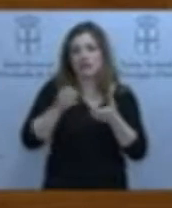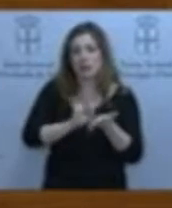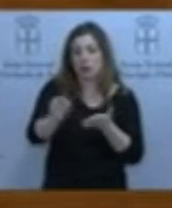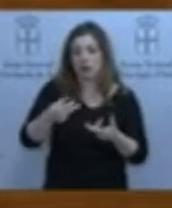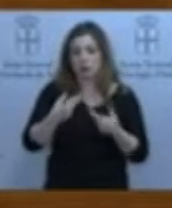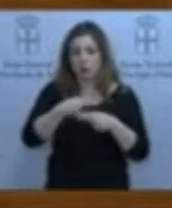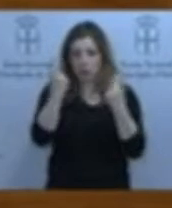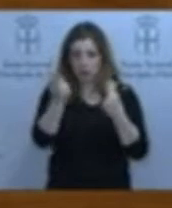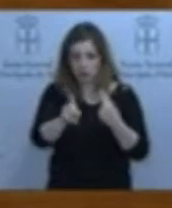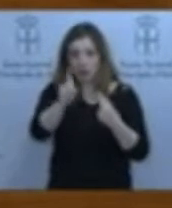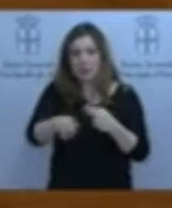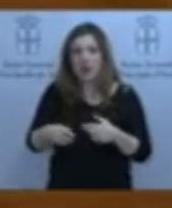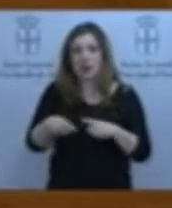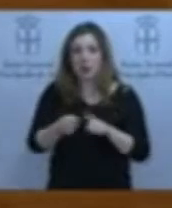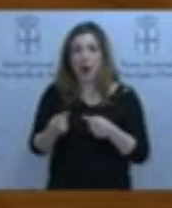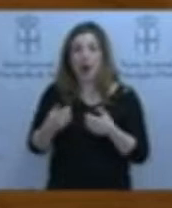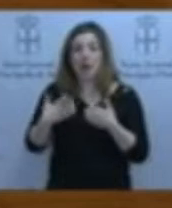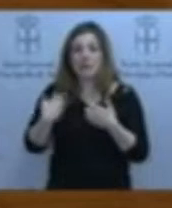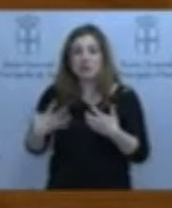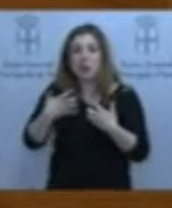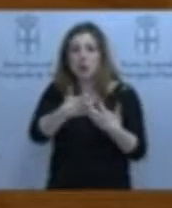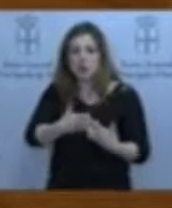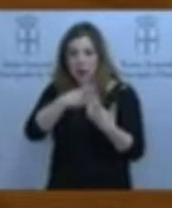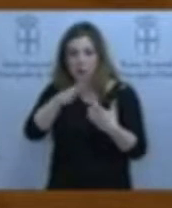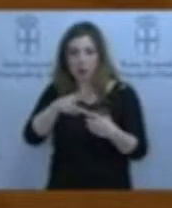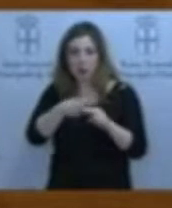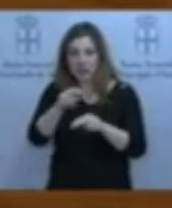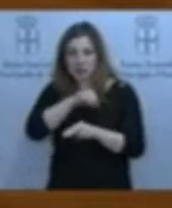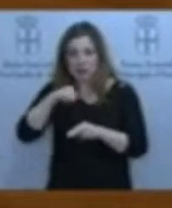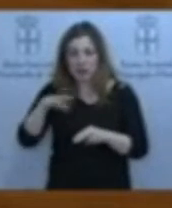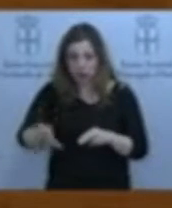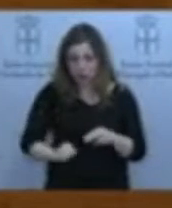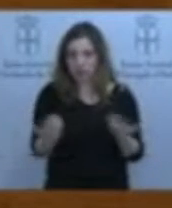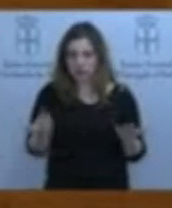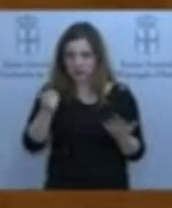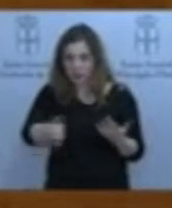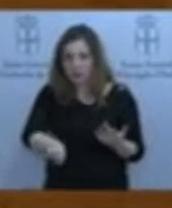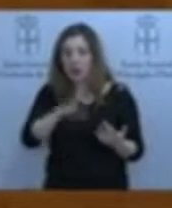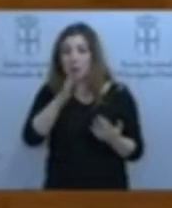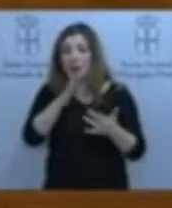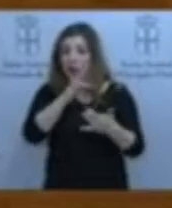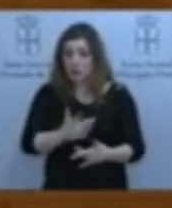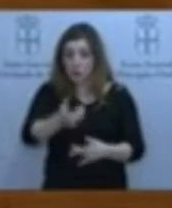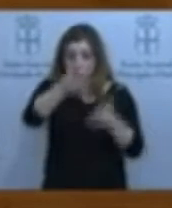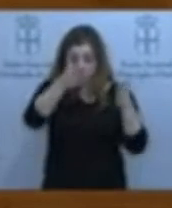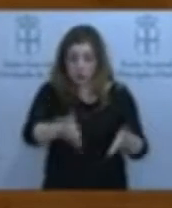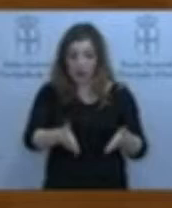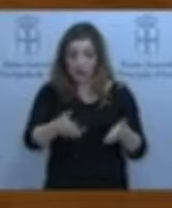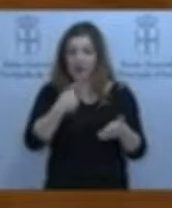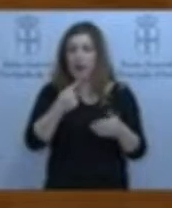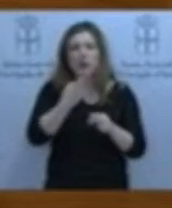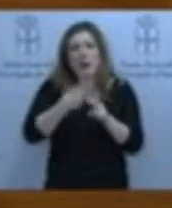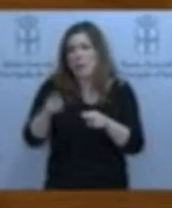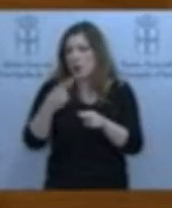la lucha contra la política de privatizaciones que su partido impulsa en todos los lados. Ustedes ahora mismo están desmontando, llevan una